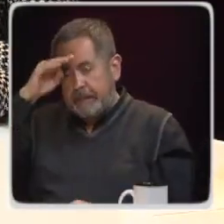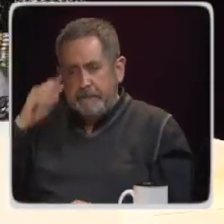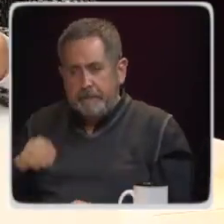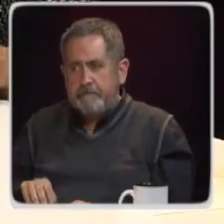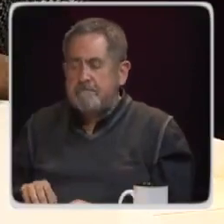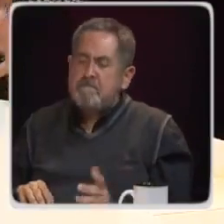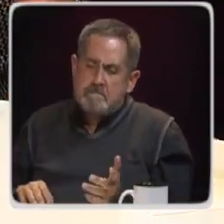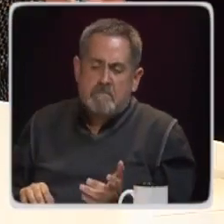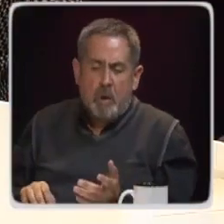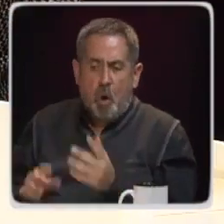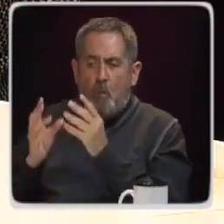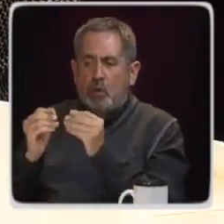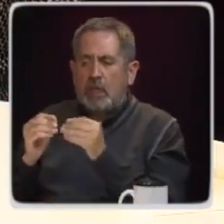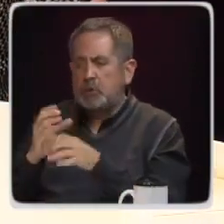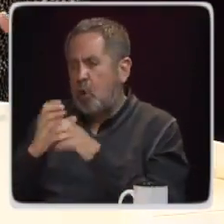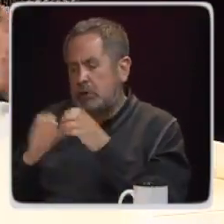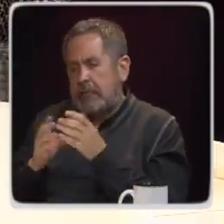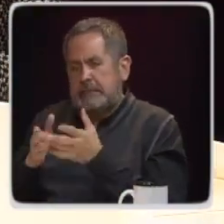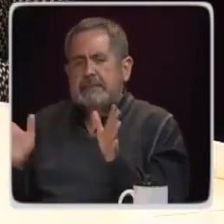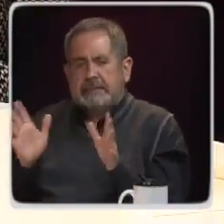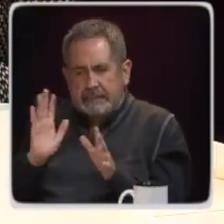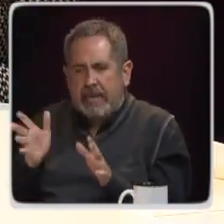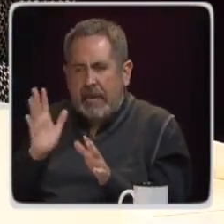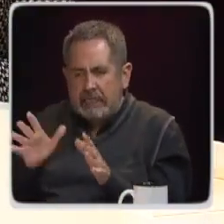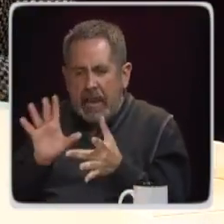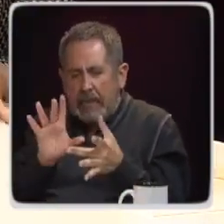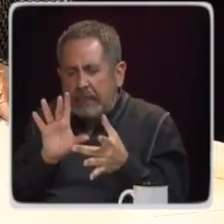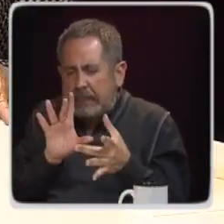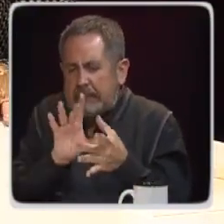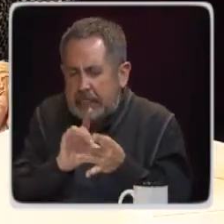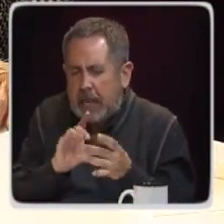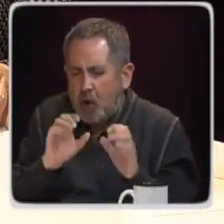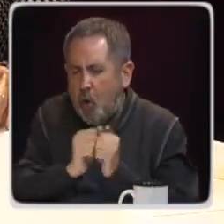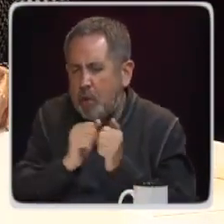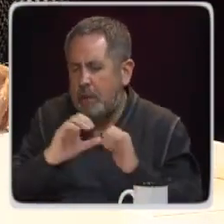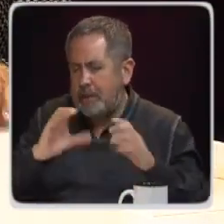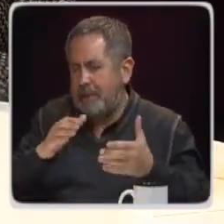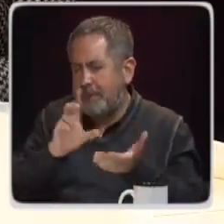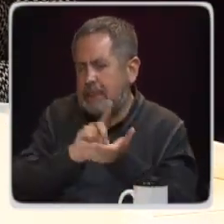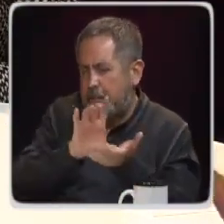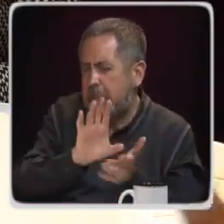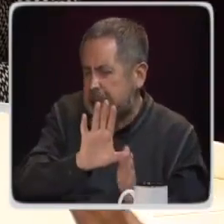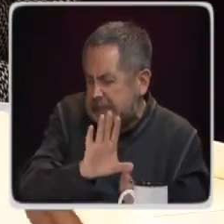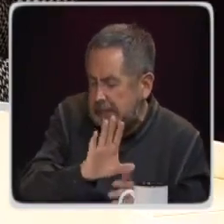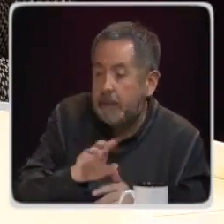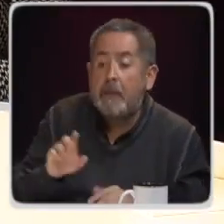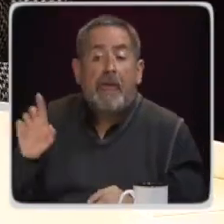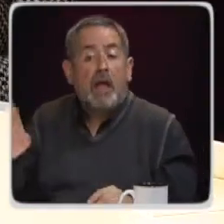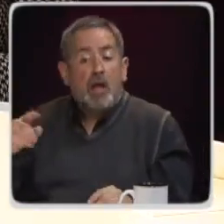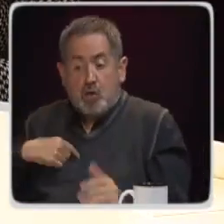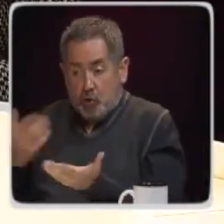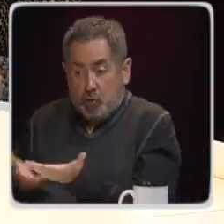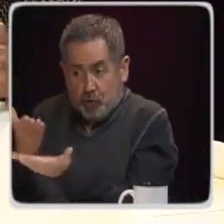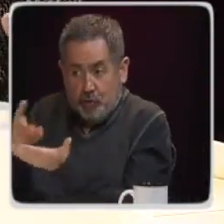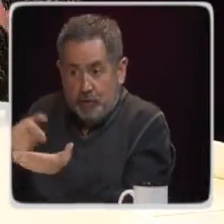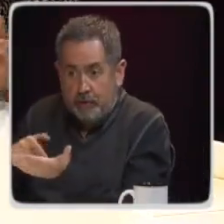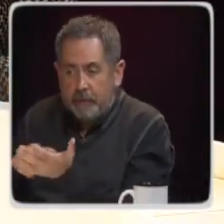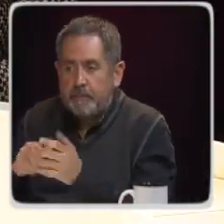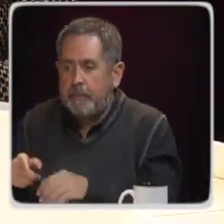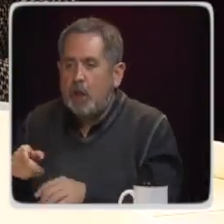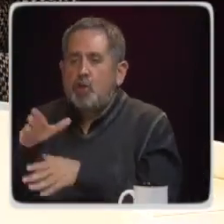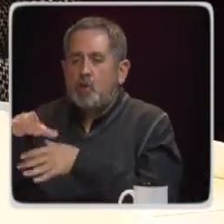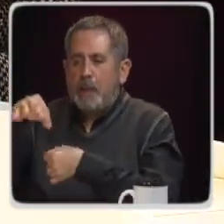1868, es que se empieza la educación y la enseñanza de la lengua de señas, y por eso tenemos